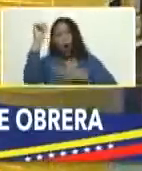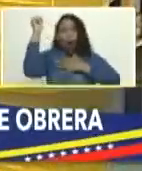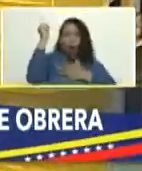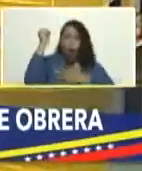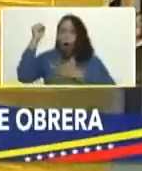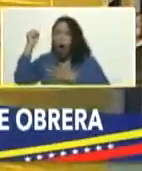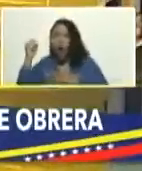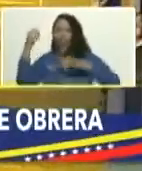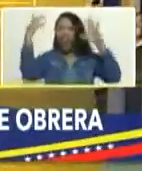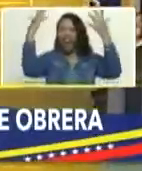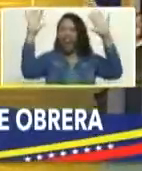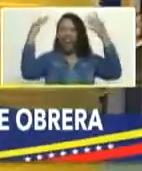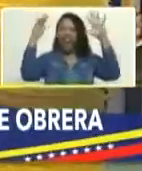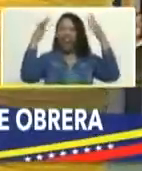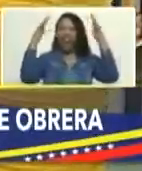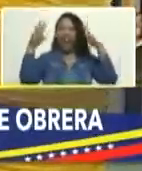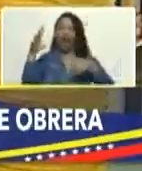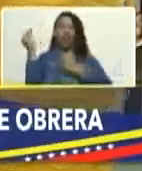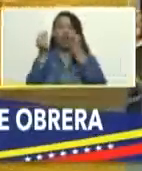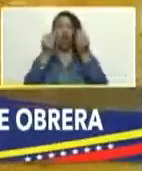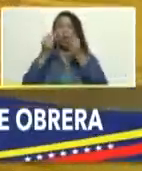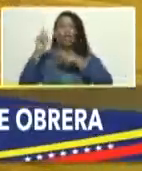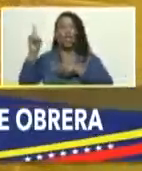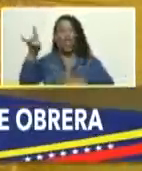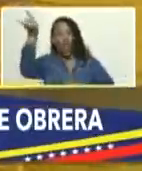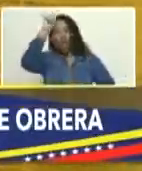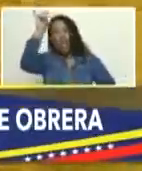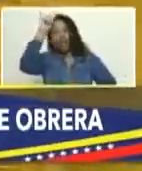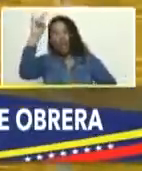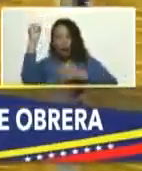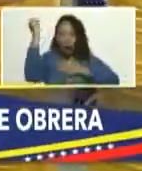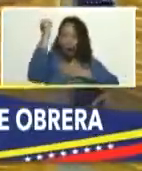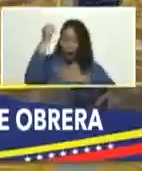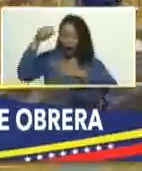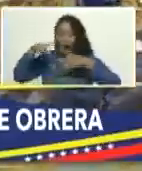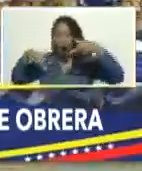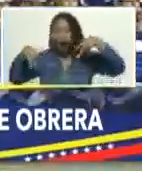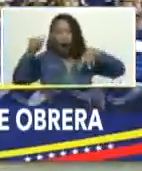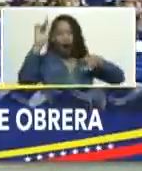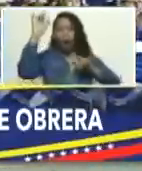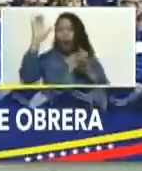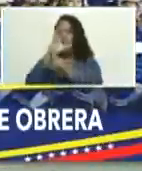Un aplauso a la cofradía de los diablos danzantes de Yare.